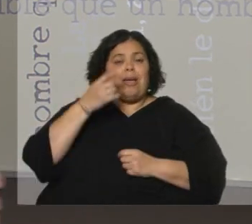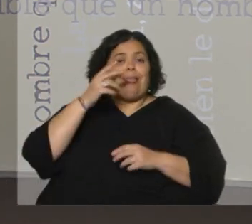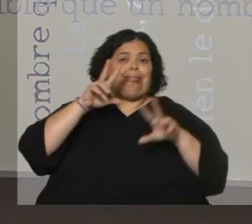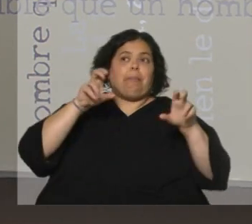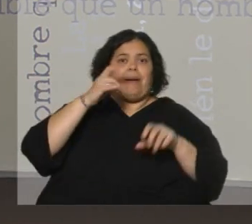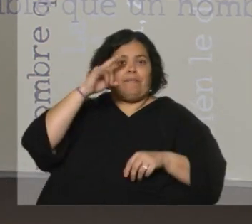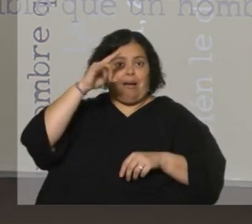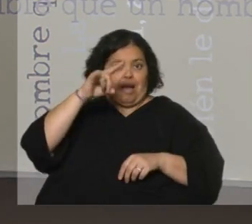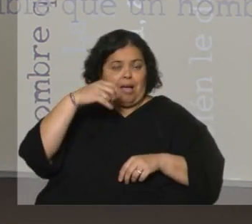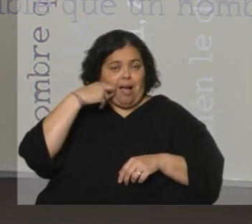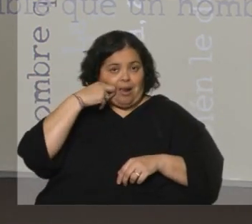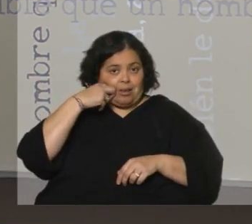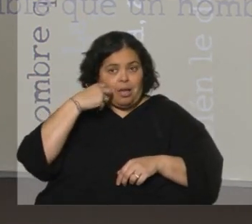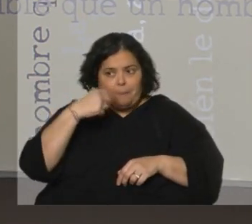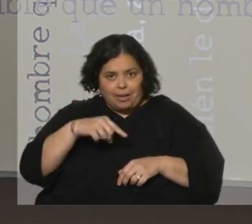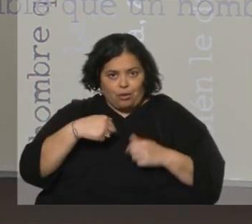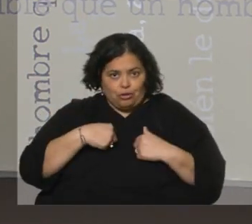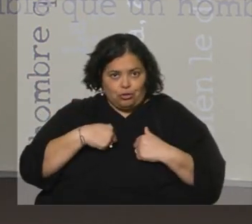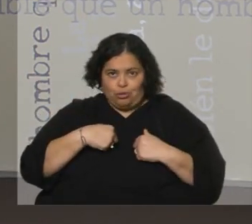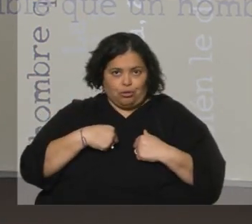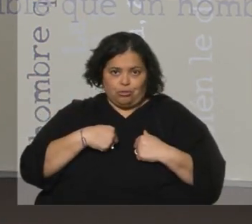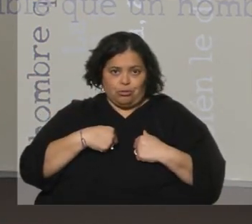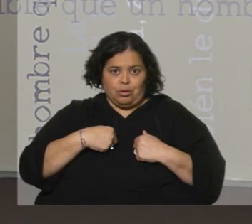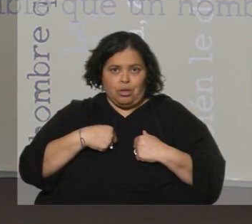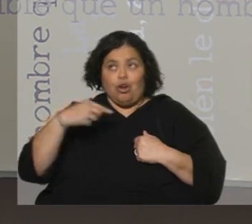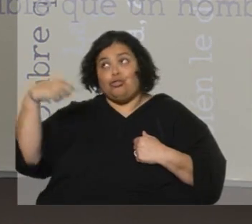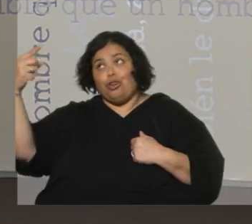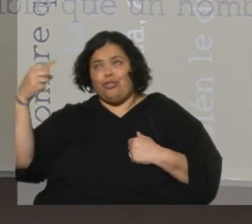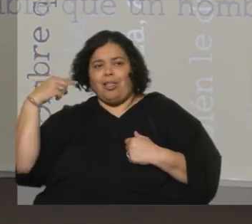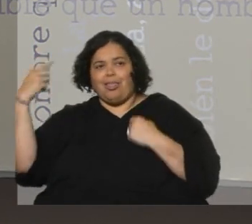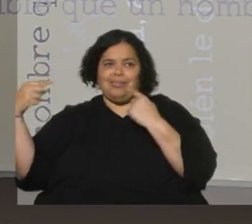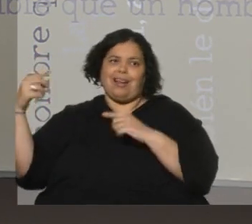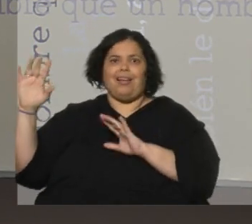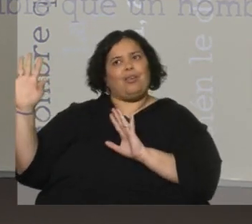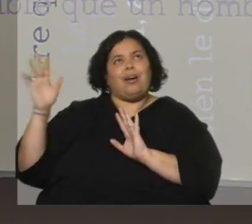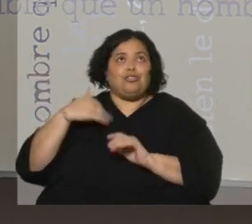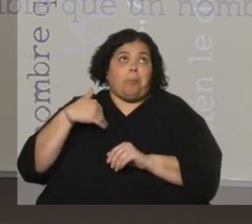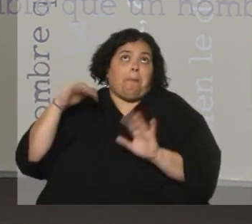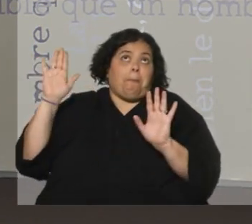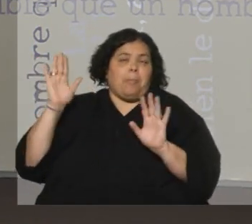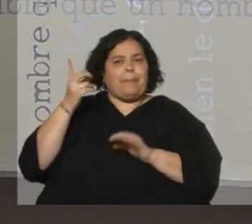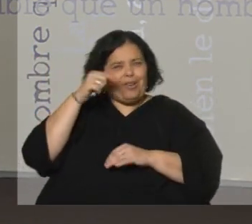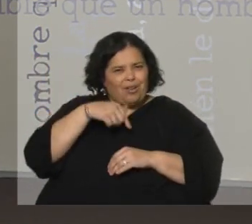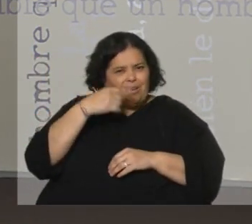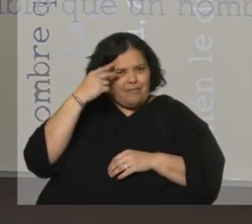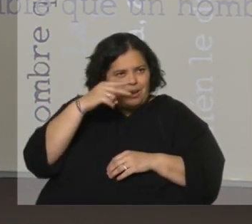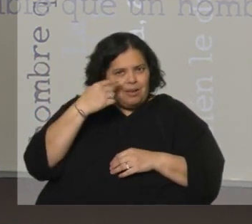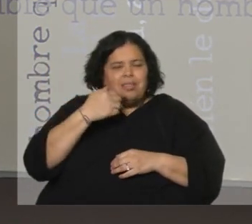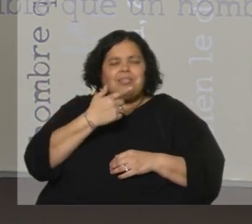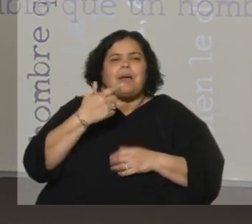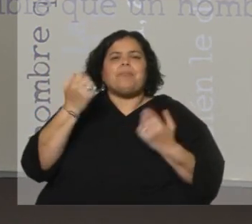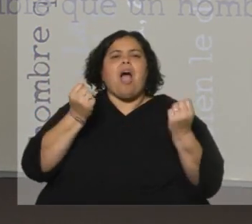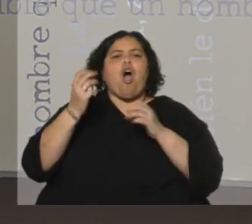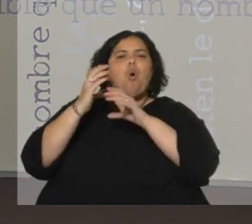carne cuando En definitiva lo más grande nos estamos haciendo medio de los distraídos este cuando hablan de repente del Ómnibus eléctrico